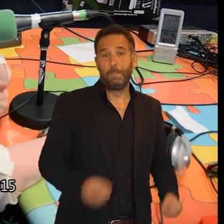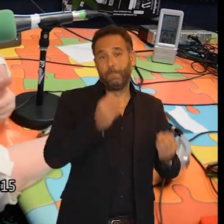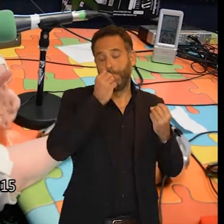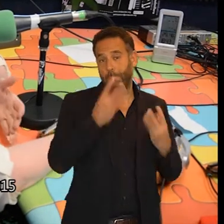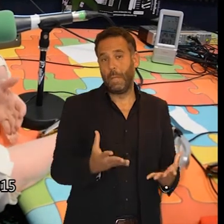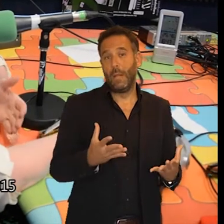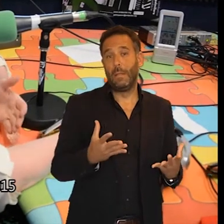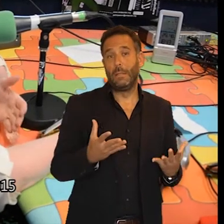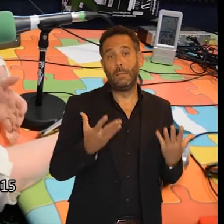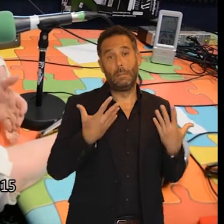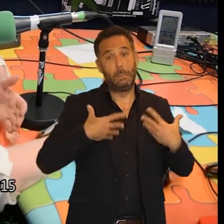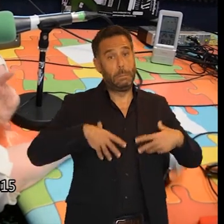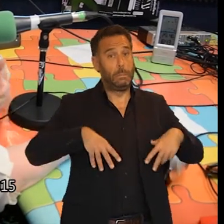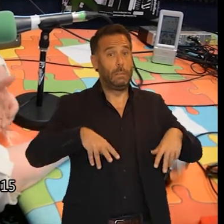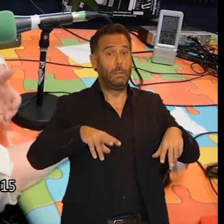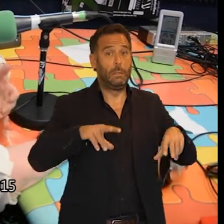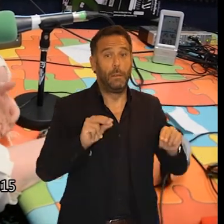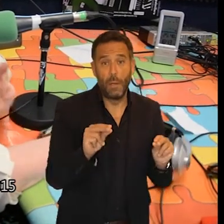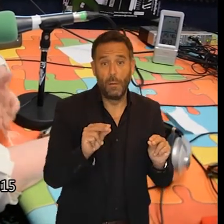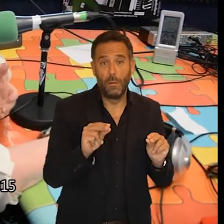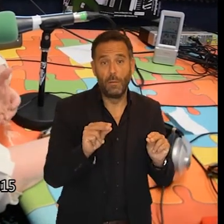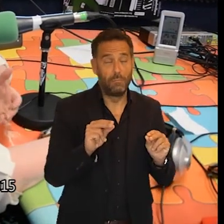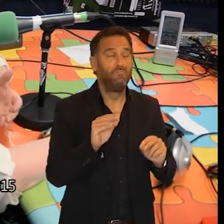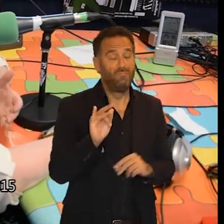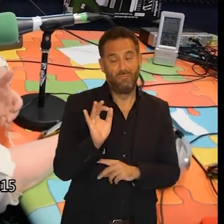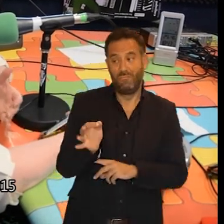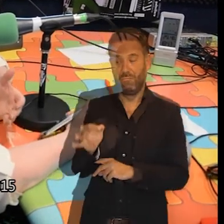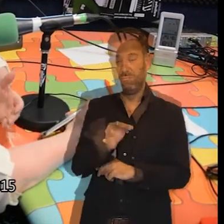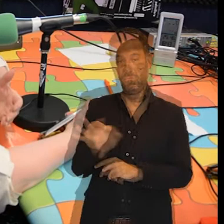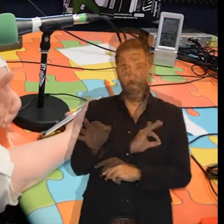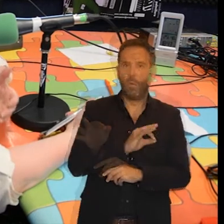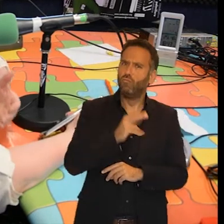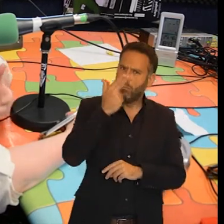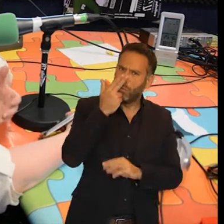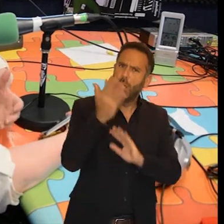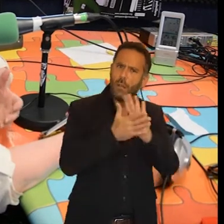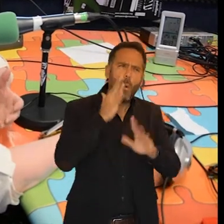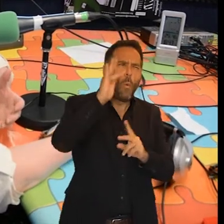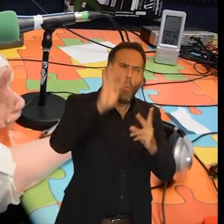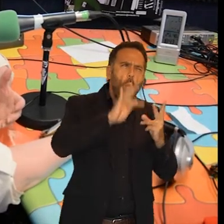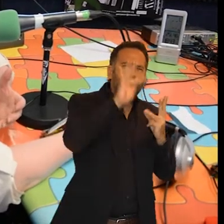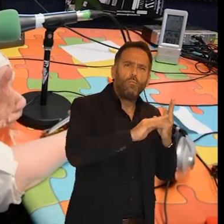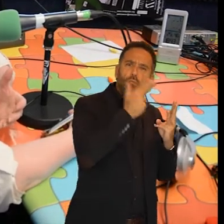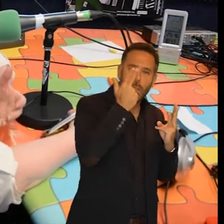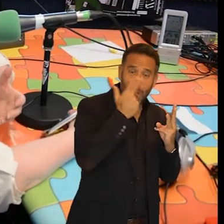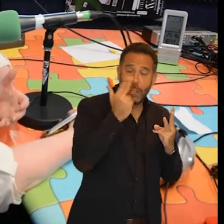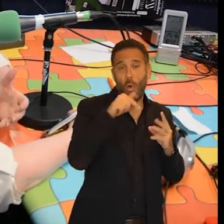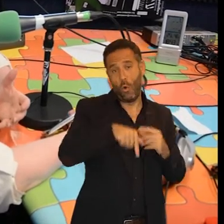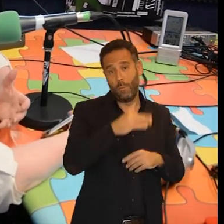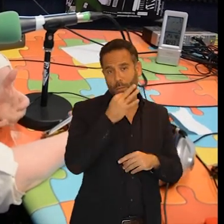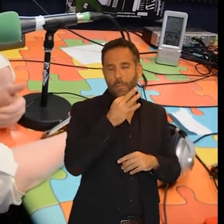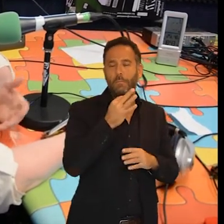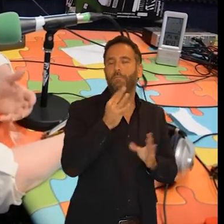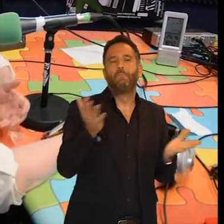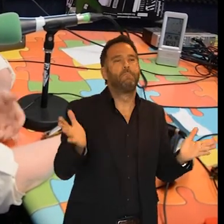Bueno, pues hasta aquí hemos llegado por hoy, ¿no? Sí, yo creo que ya. Ya está, pues está muy interesante la tarde. Pues, como